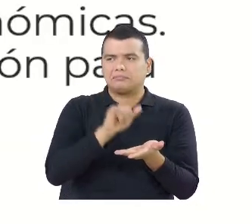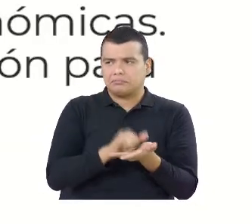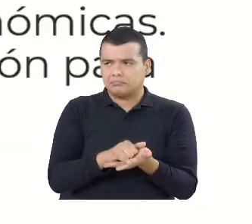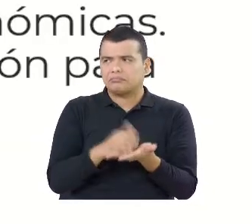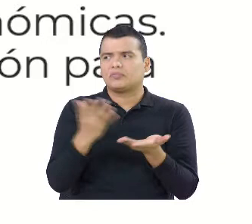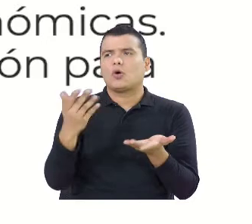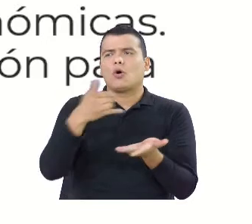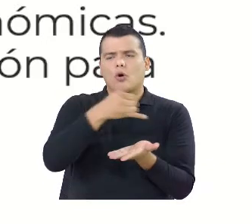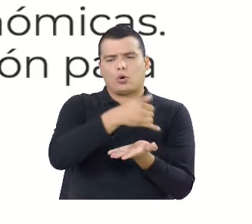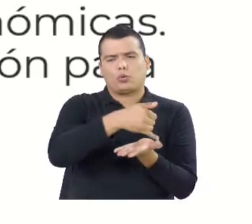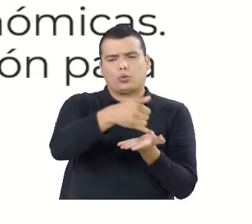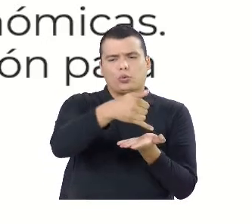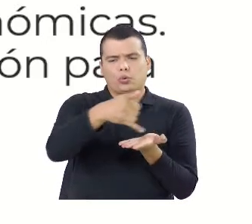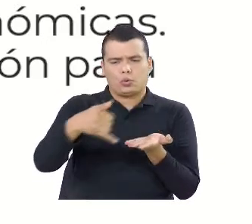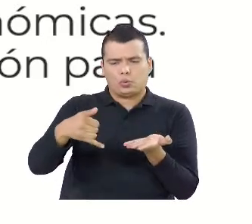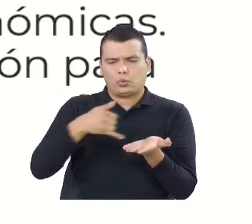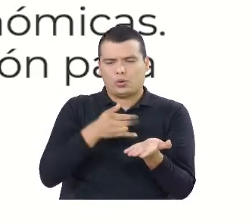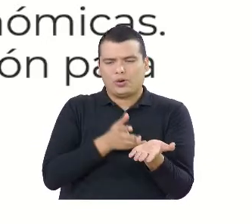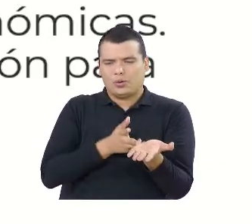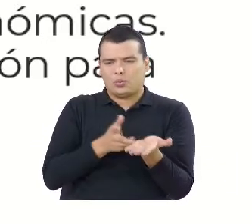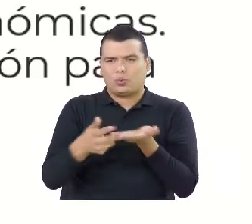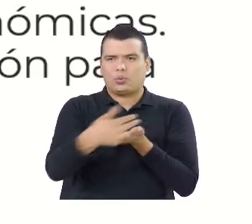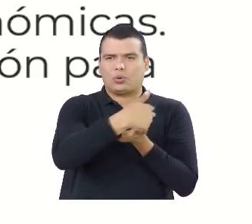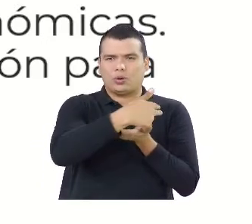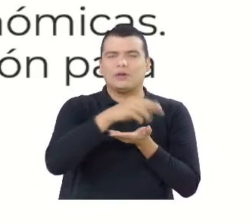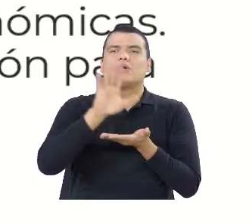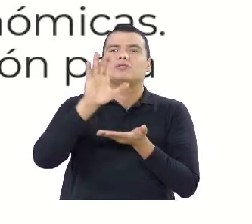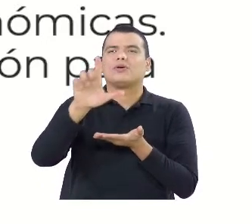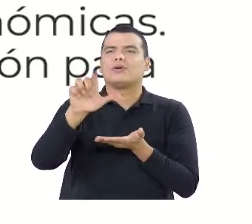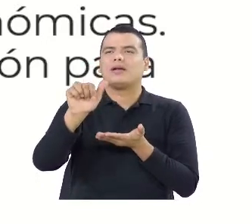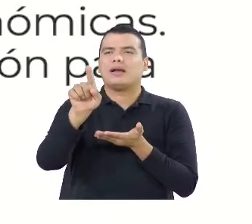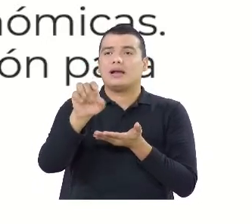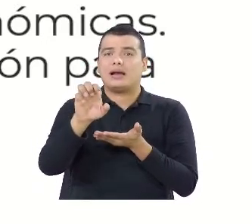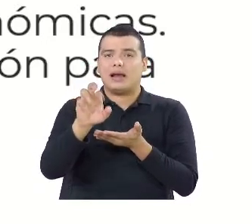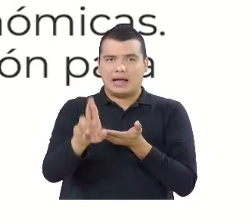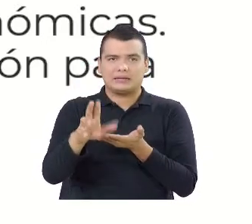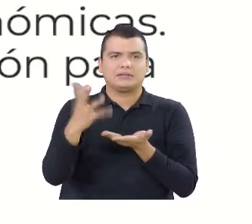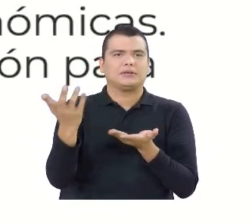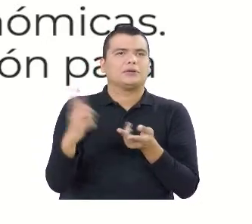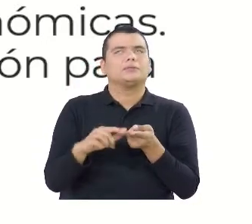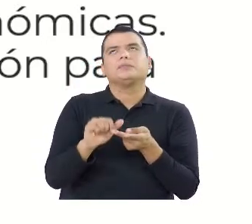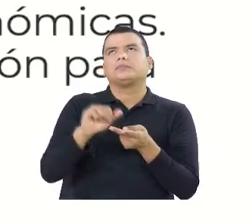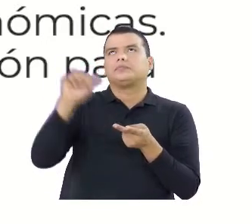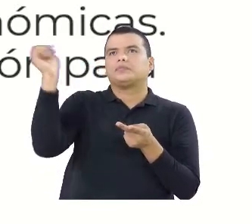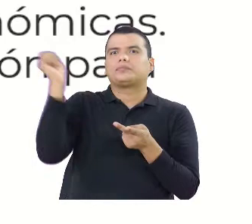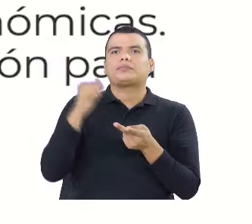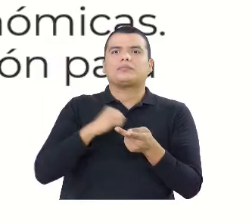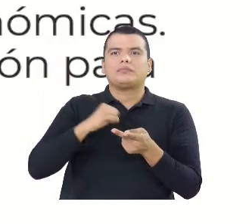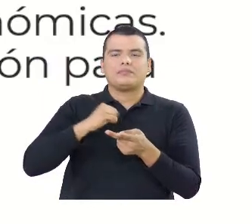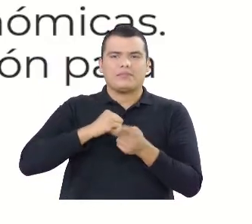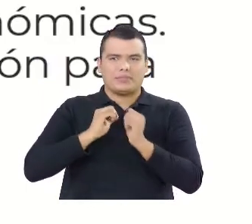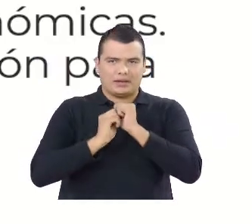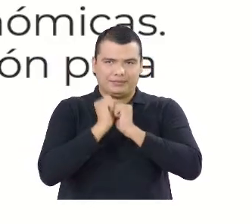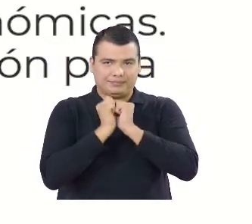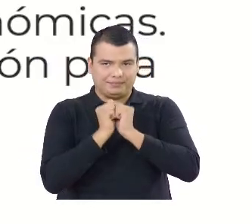tenemos, por ejemplo, las guías lineales en que ellas se desplazan. Por ejemplo, aquí en la máquina que tenemos aquí en el